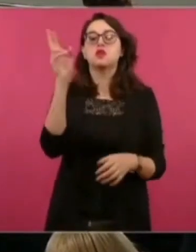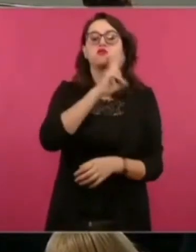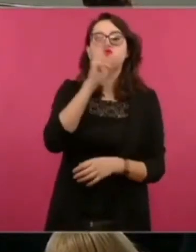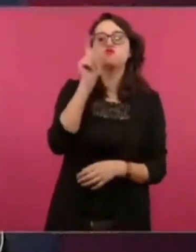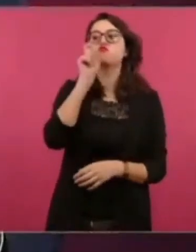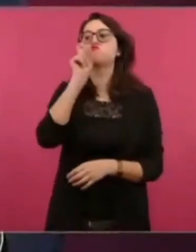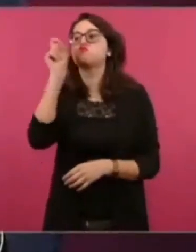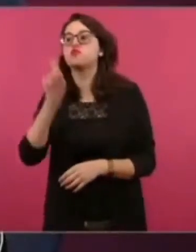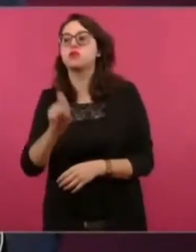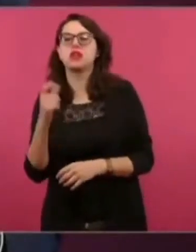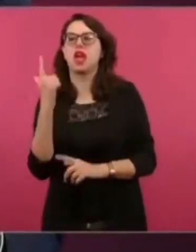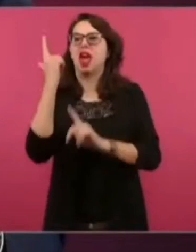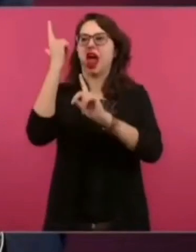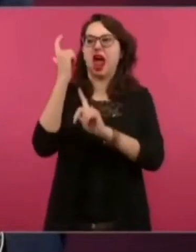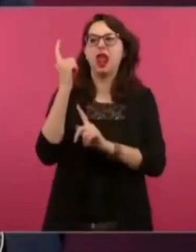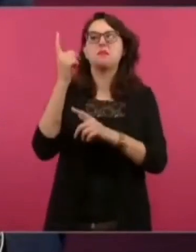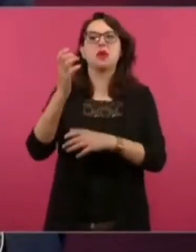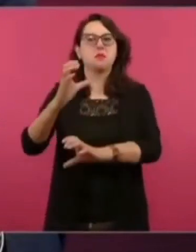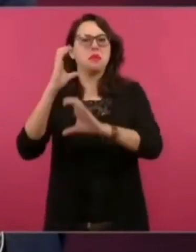con el sufrimiento